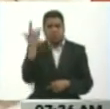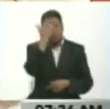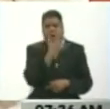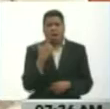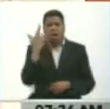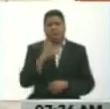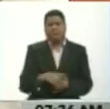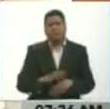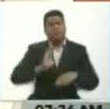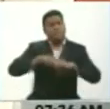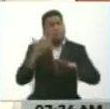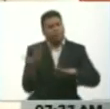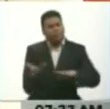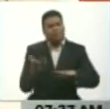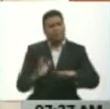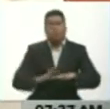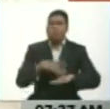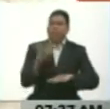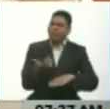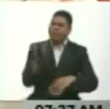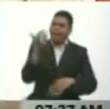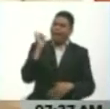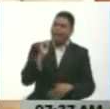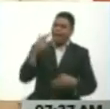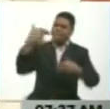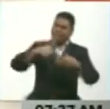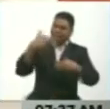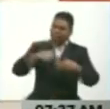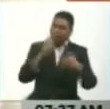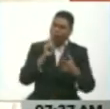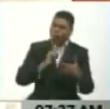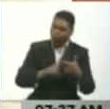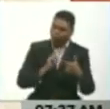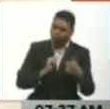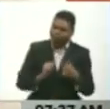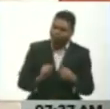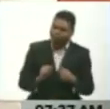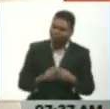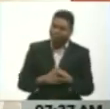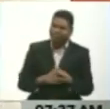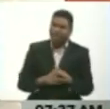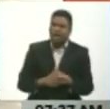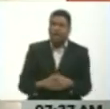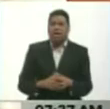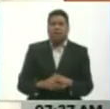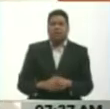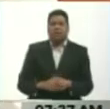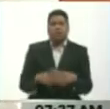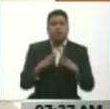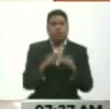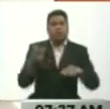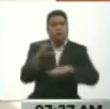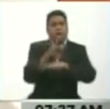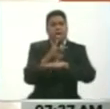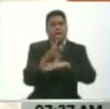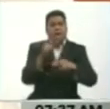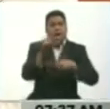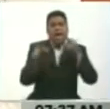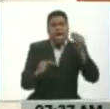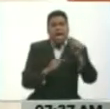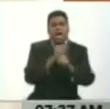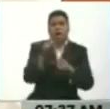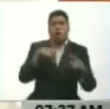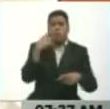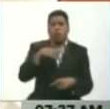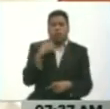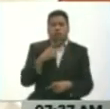tenía petróleo, porque el gobierno de Gaddafi no estaba alineado con esta geopolítica que pretenden imponer por la